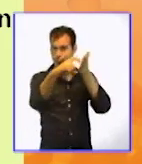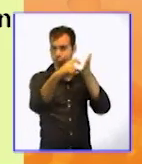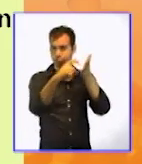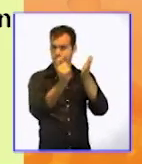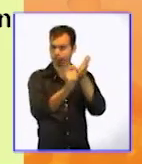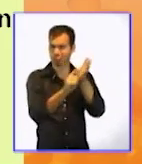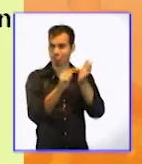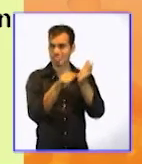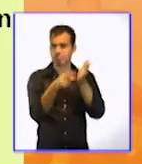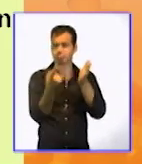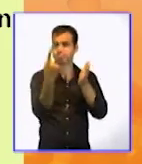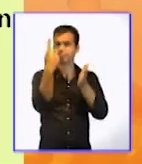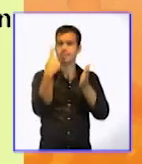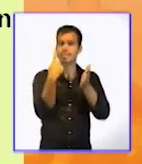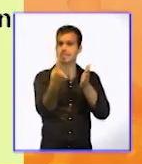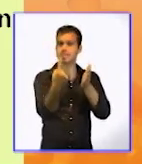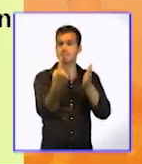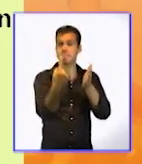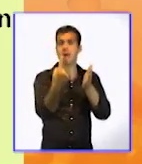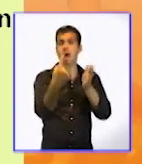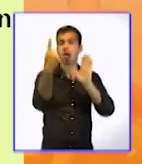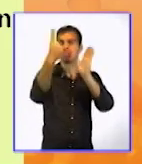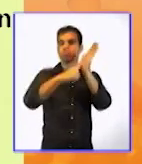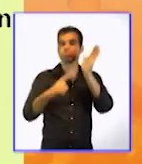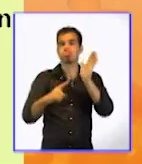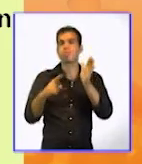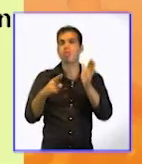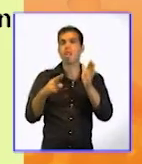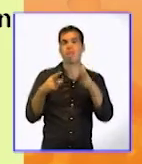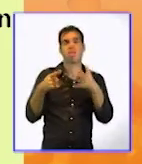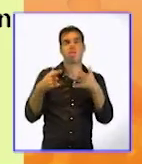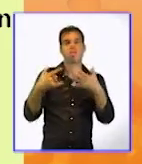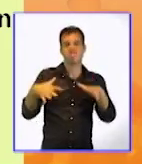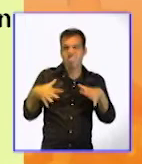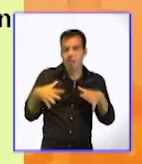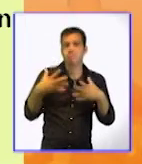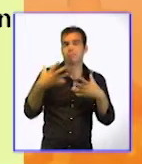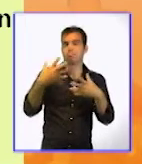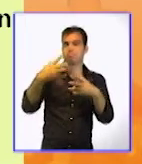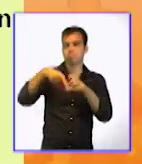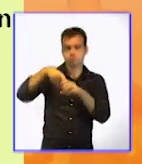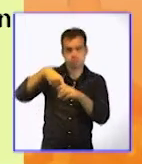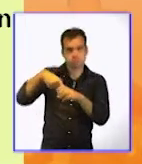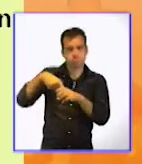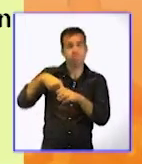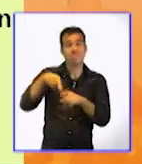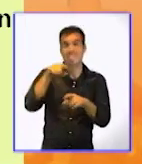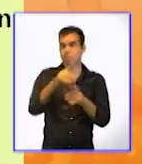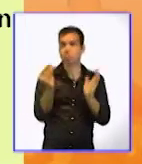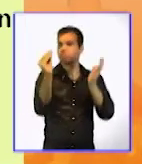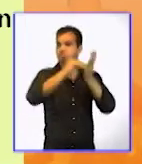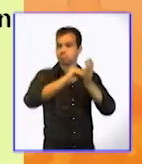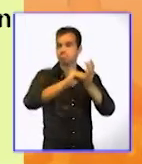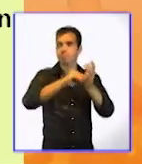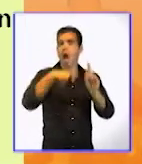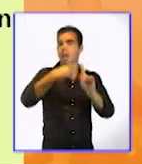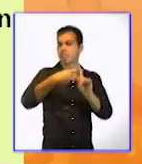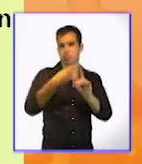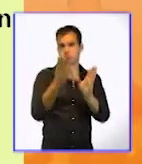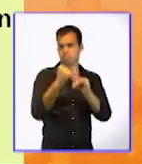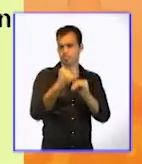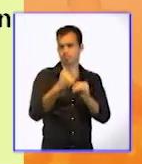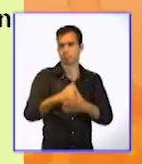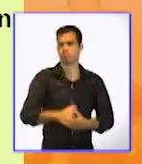Le coloco una nota donde dice que esta solo se representa para los electrolitos débiles y solubles y no se escriben los estados